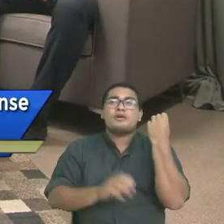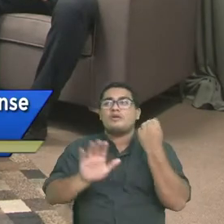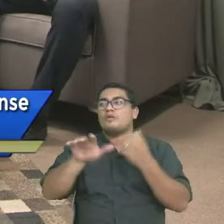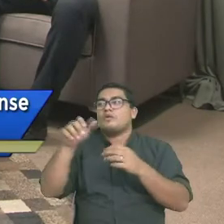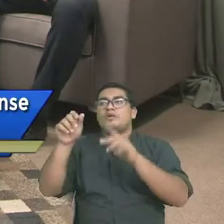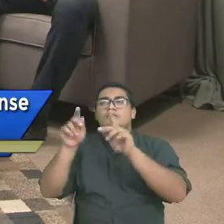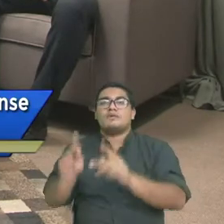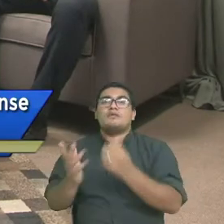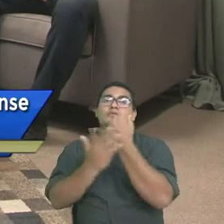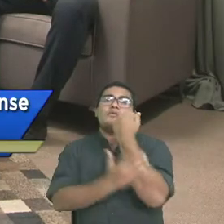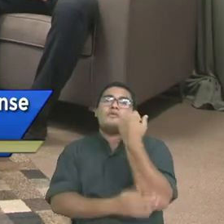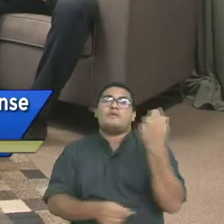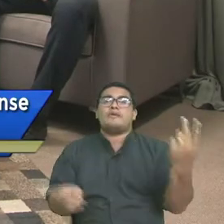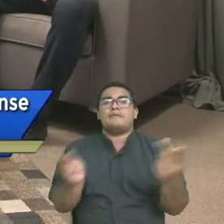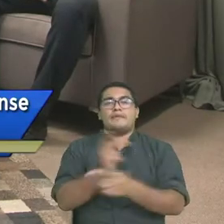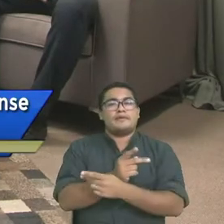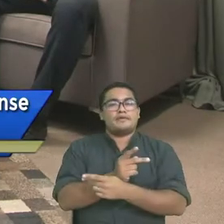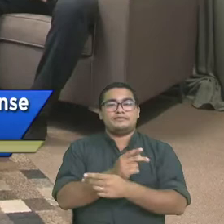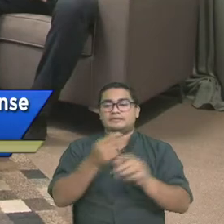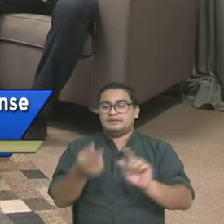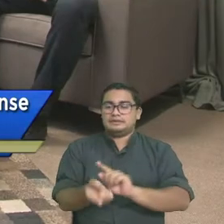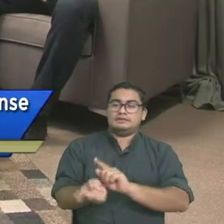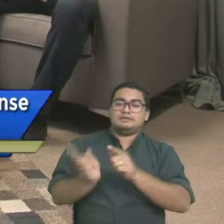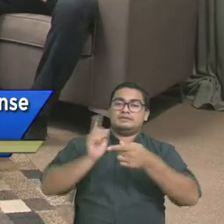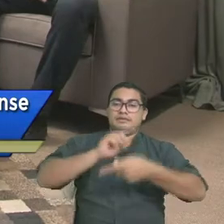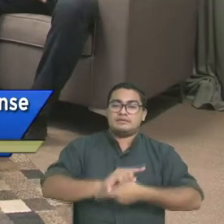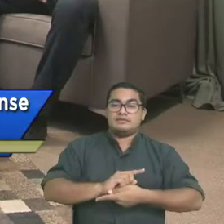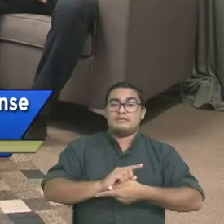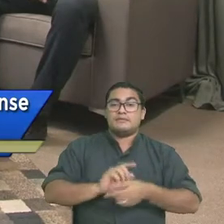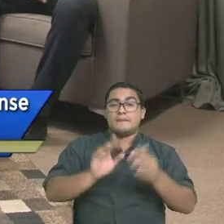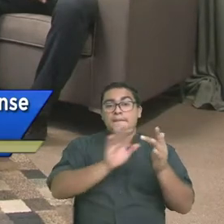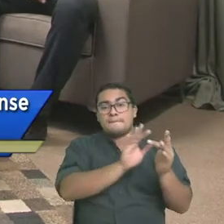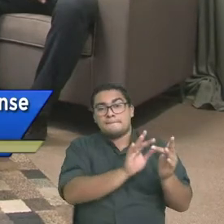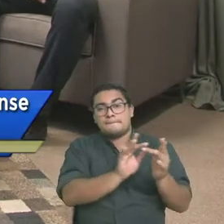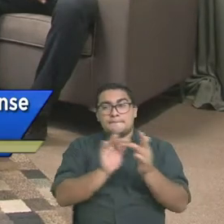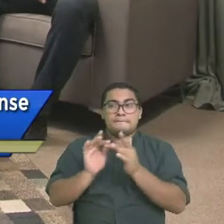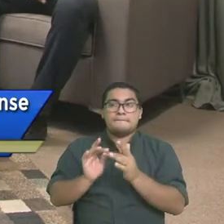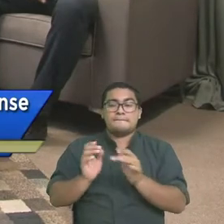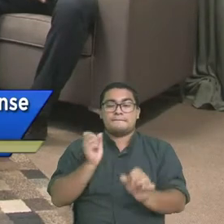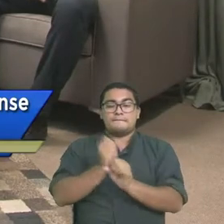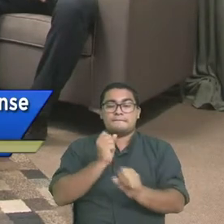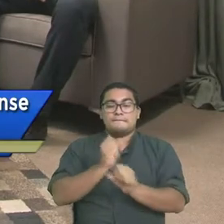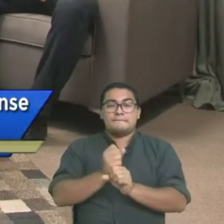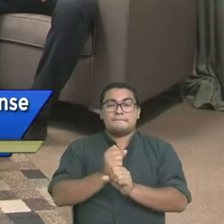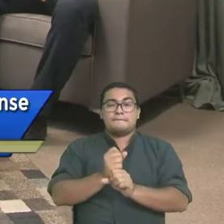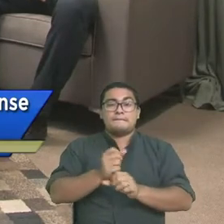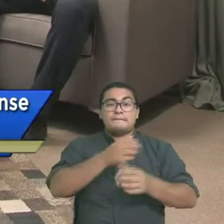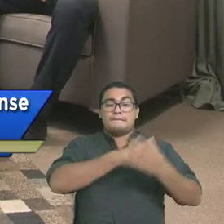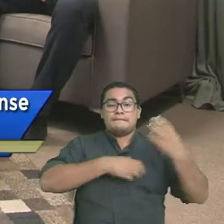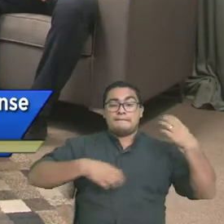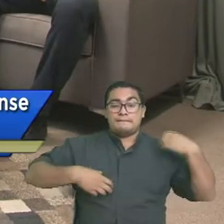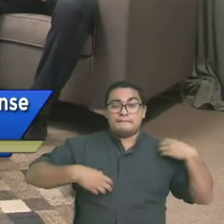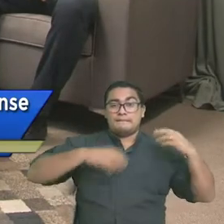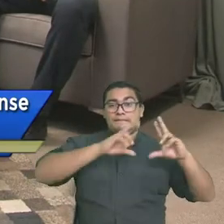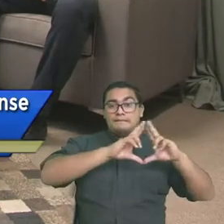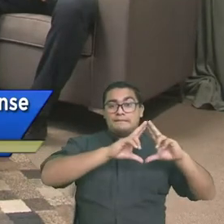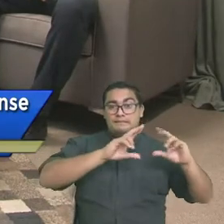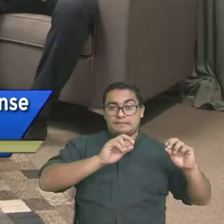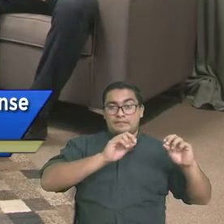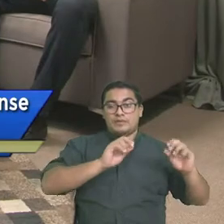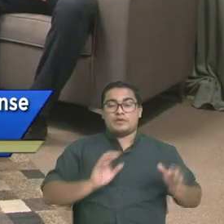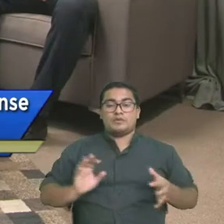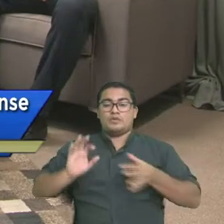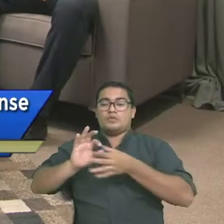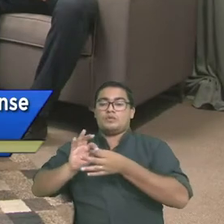por eso que hay una articulación, especialmente el Poder Ejecutivo con el Poder